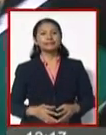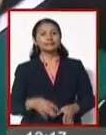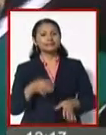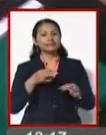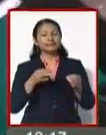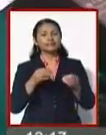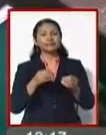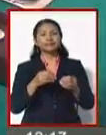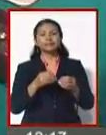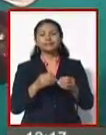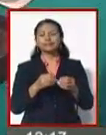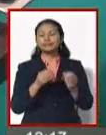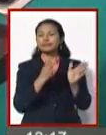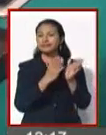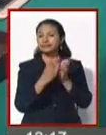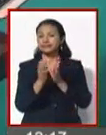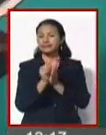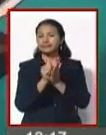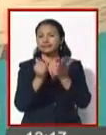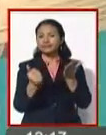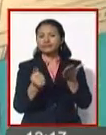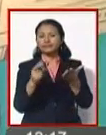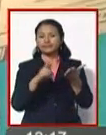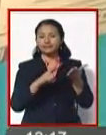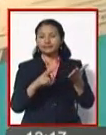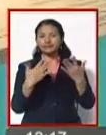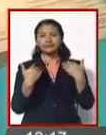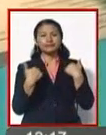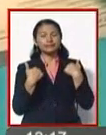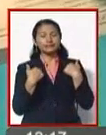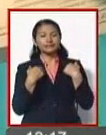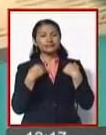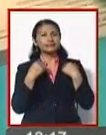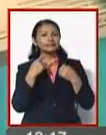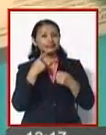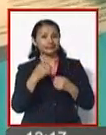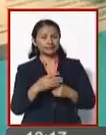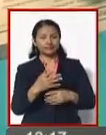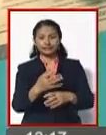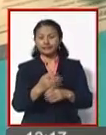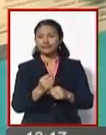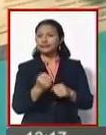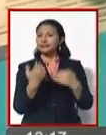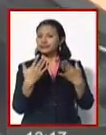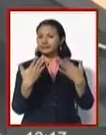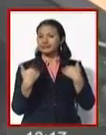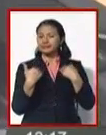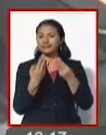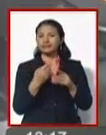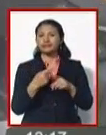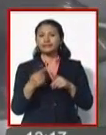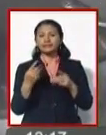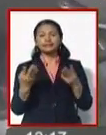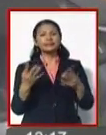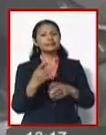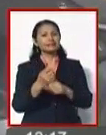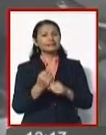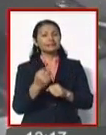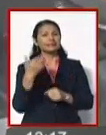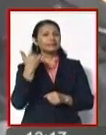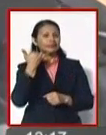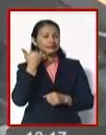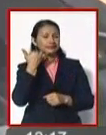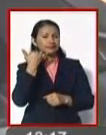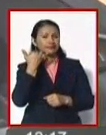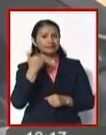Según el acta elaborada y a la cual hemos tenido acceso de las cosas recuperadas, sí han sido recuperados